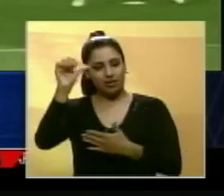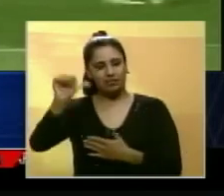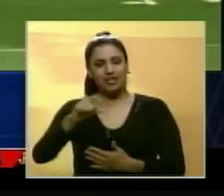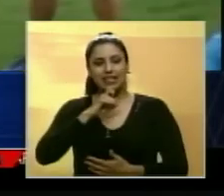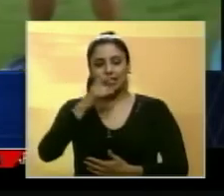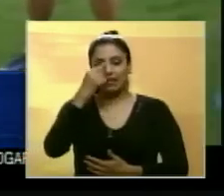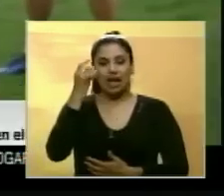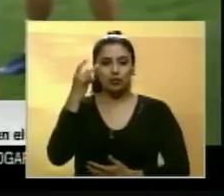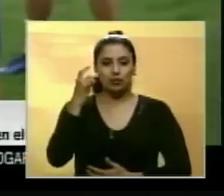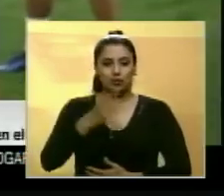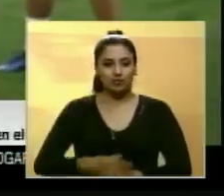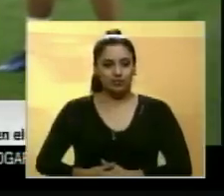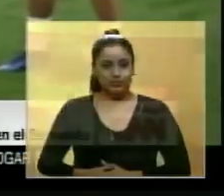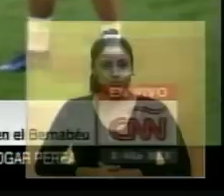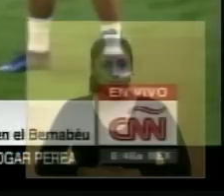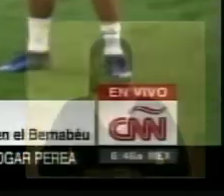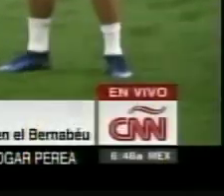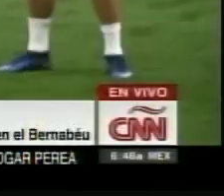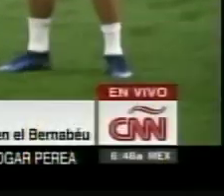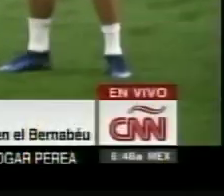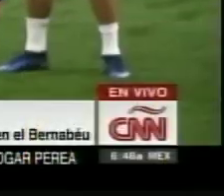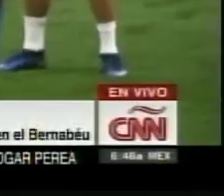con Tony Cittadino.